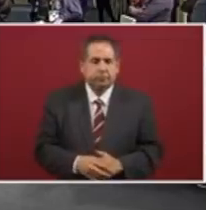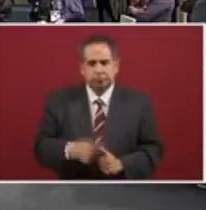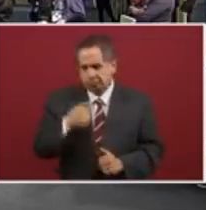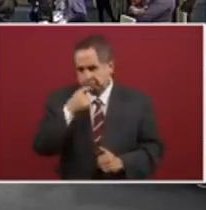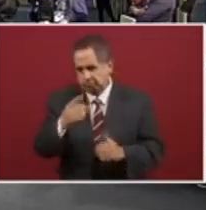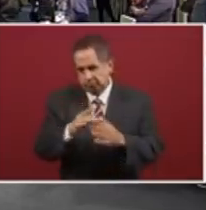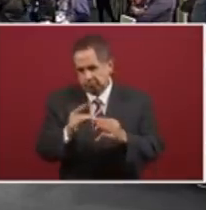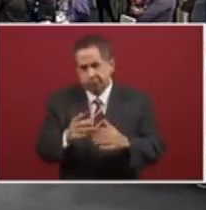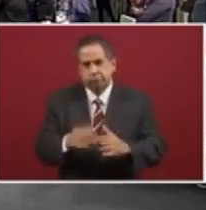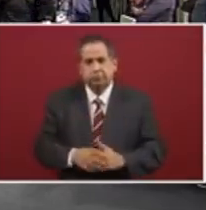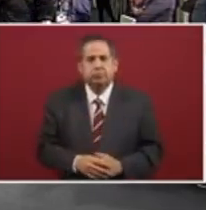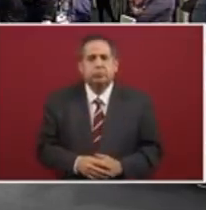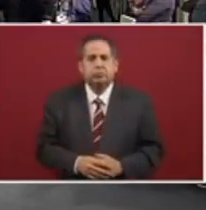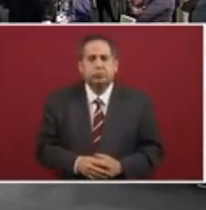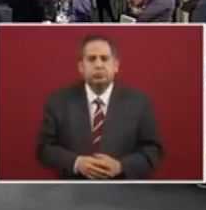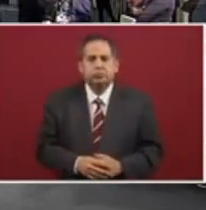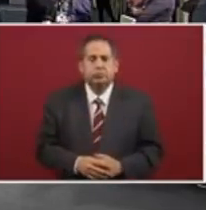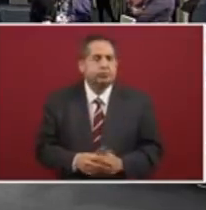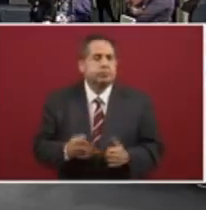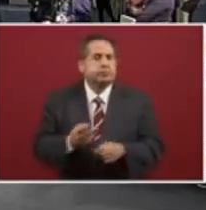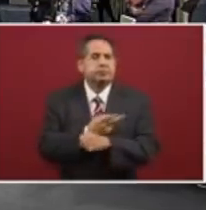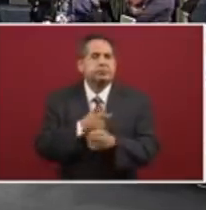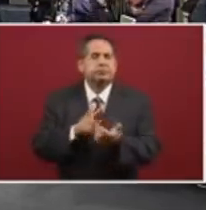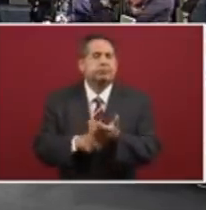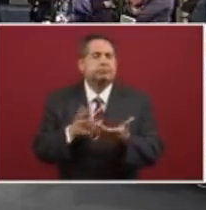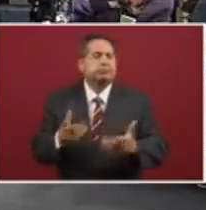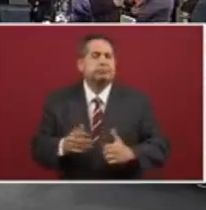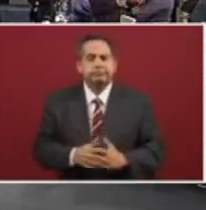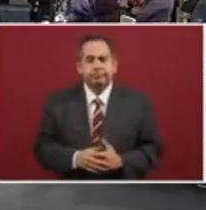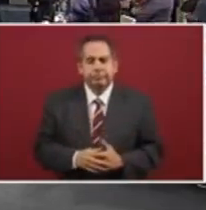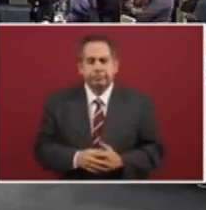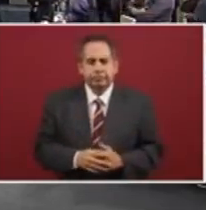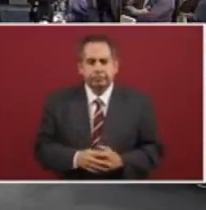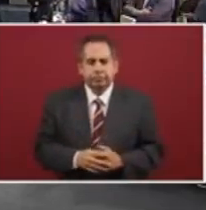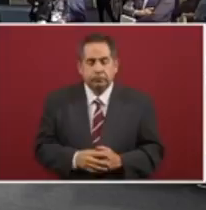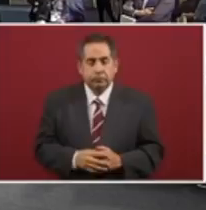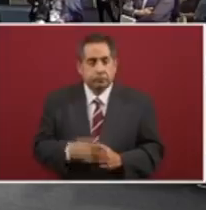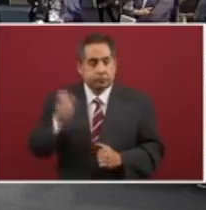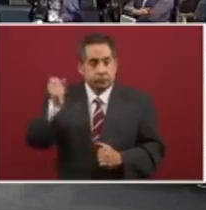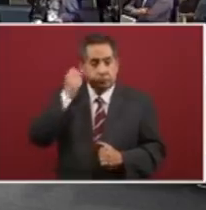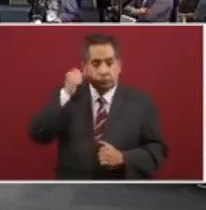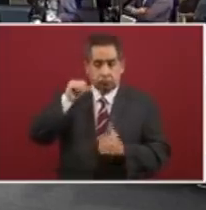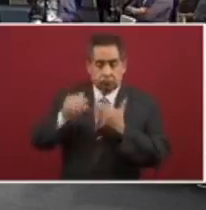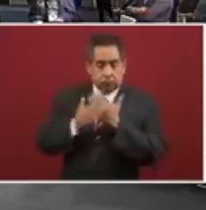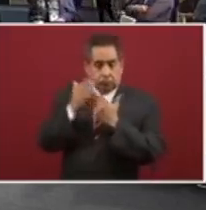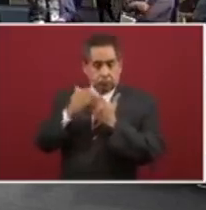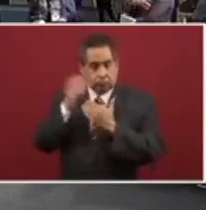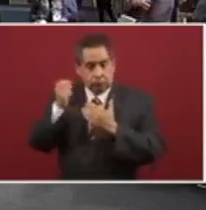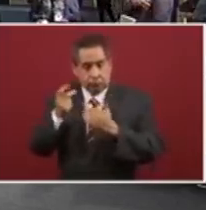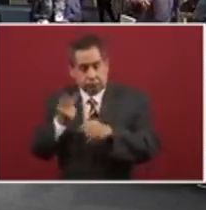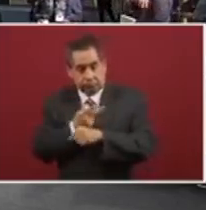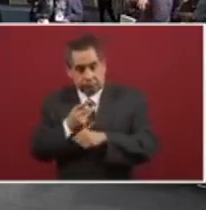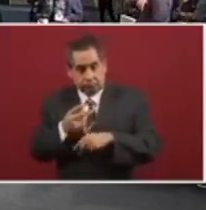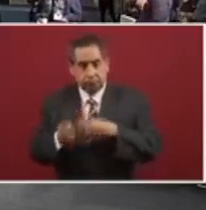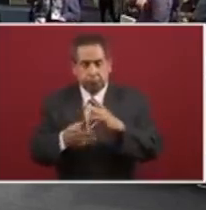digo este qué pasó en la conferencia de la mañana